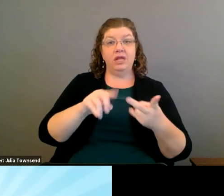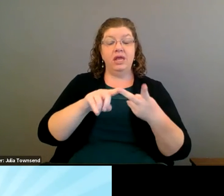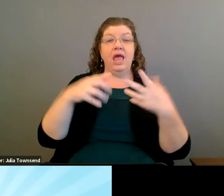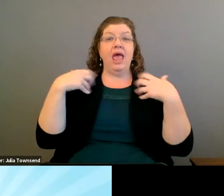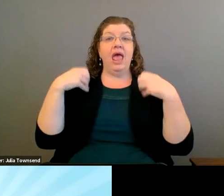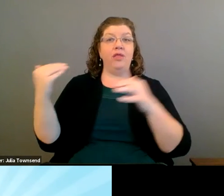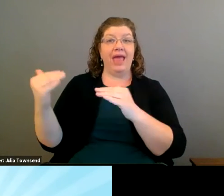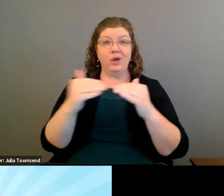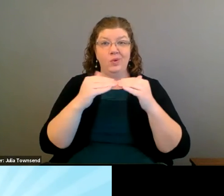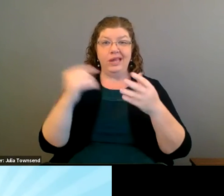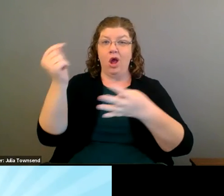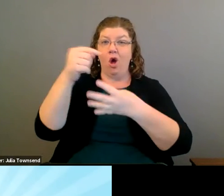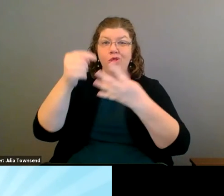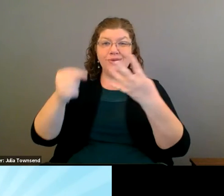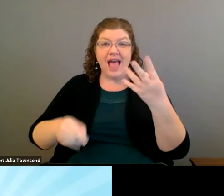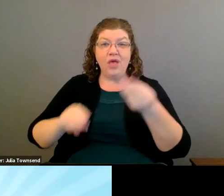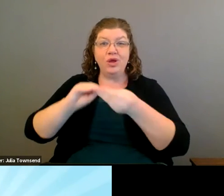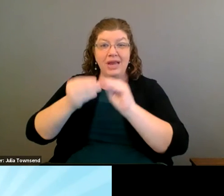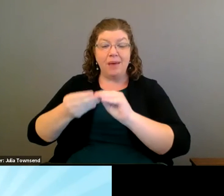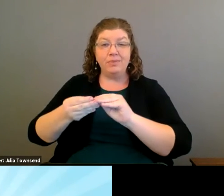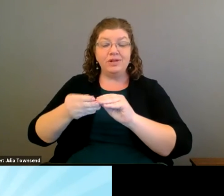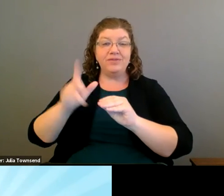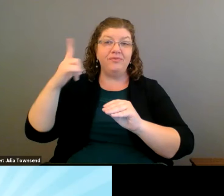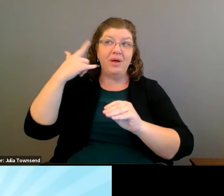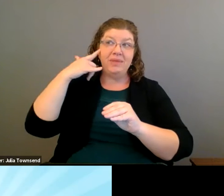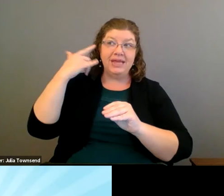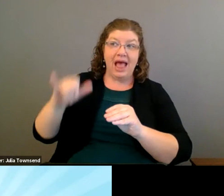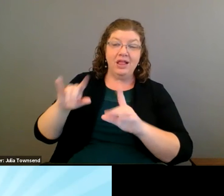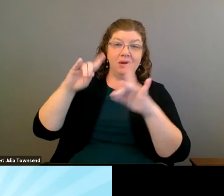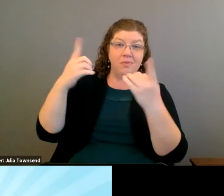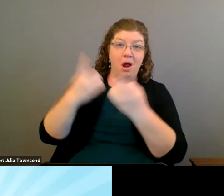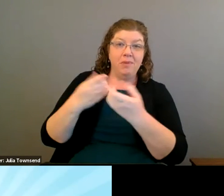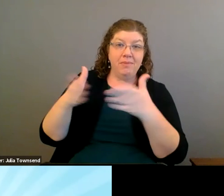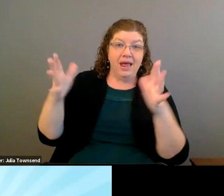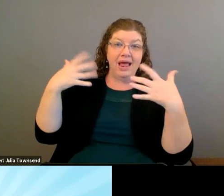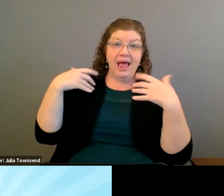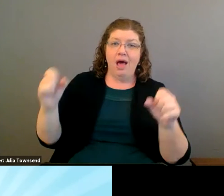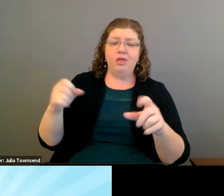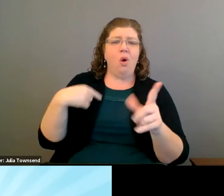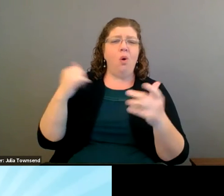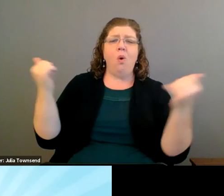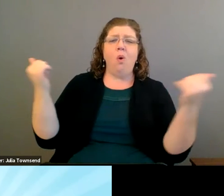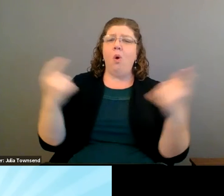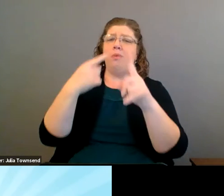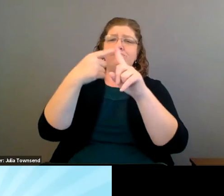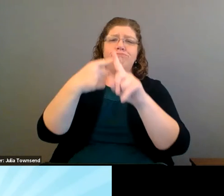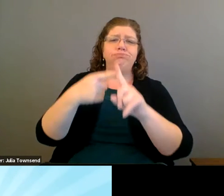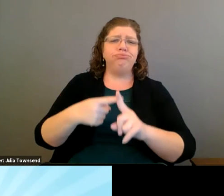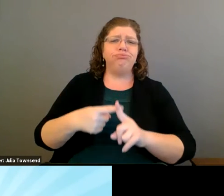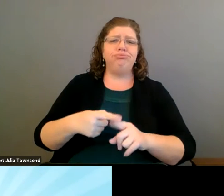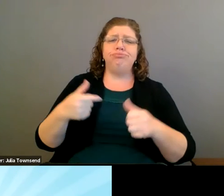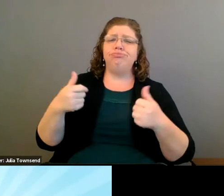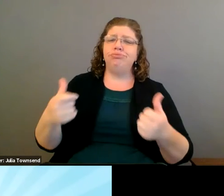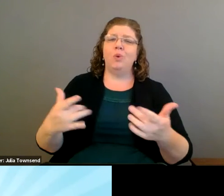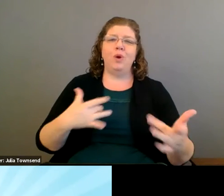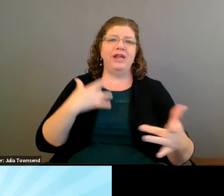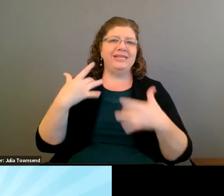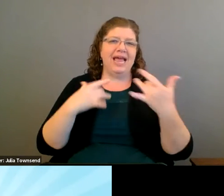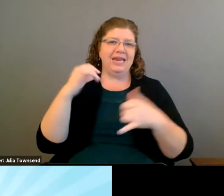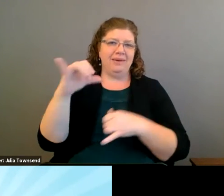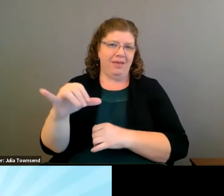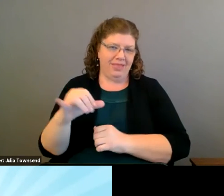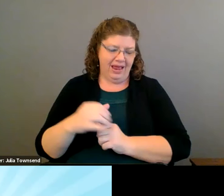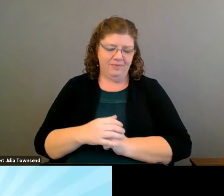Nuestro índice de positividad en la métrica de equidad, todos los demás números, conforme el Departamento de Salud Pública de California, son muy